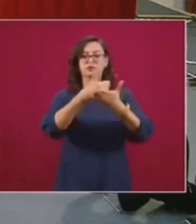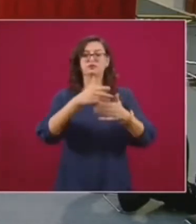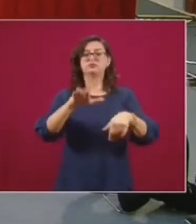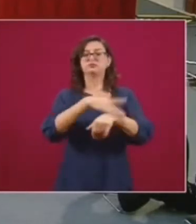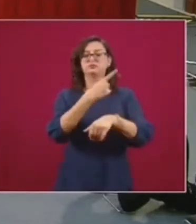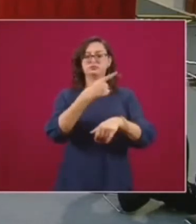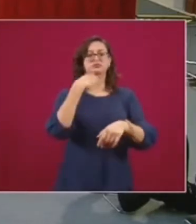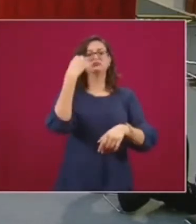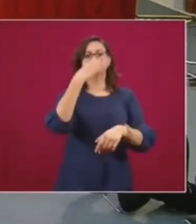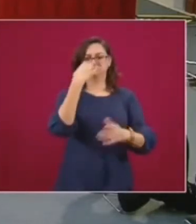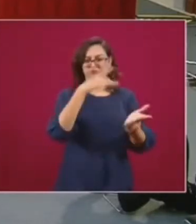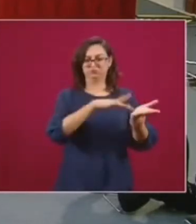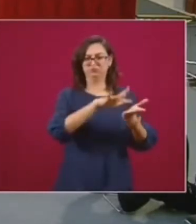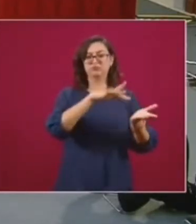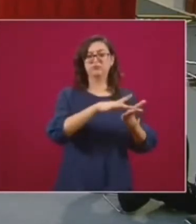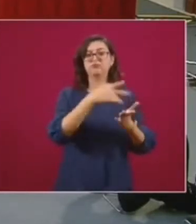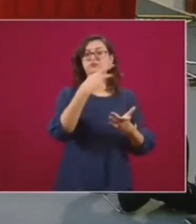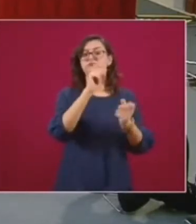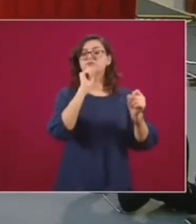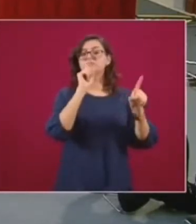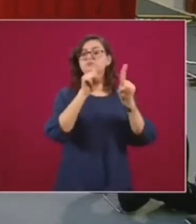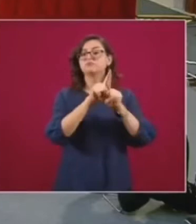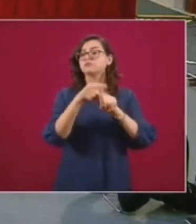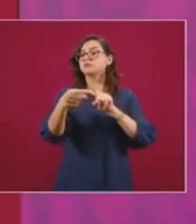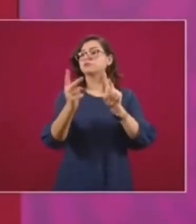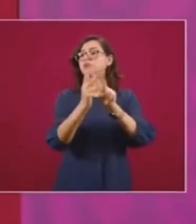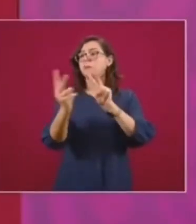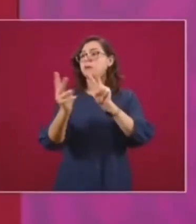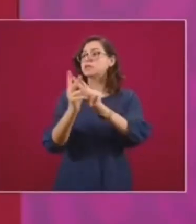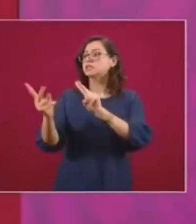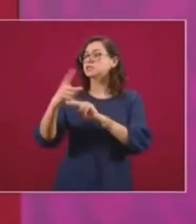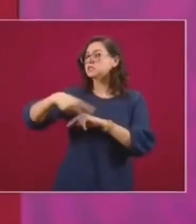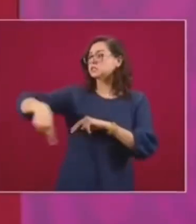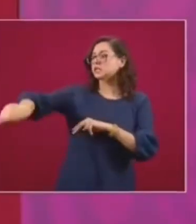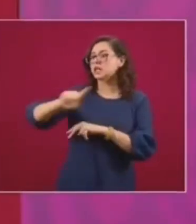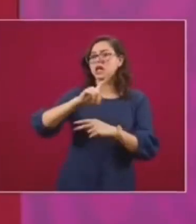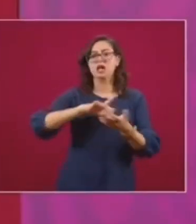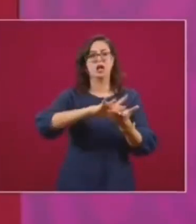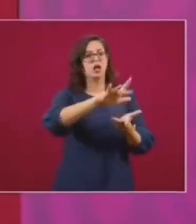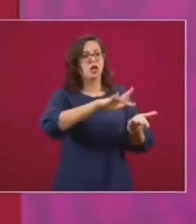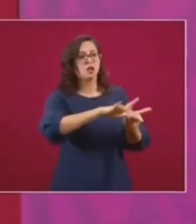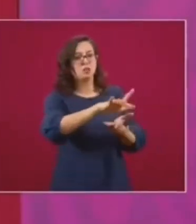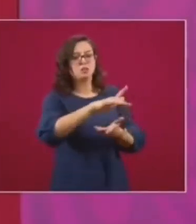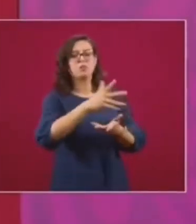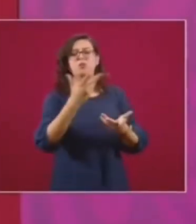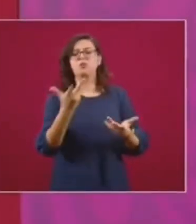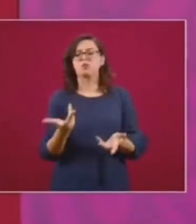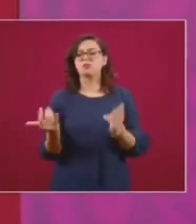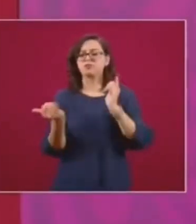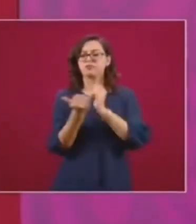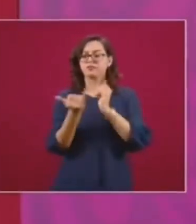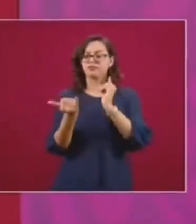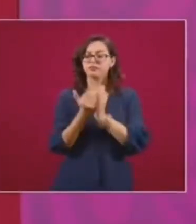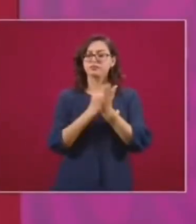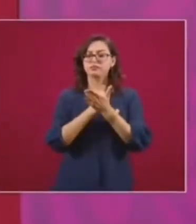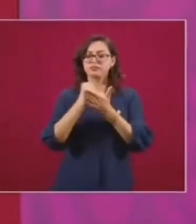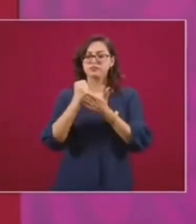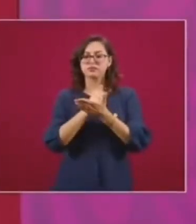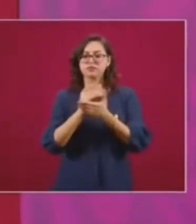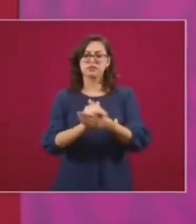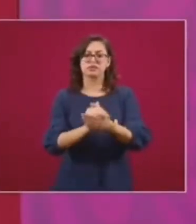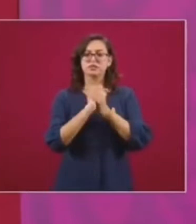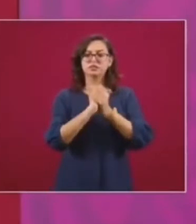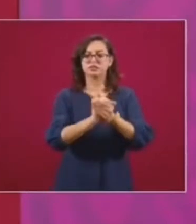las obras a trabajadores locales. O los créditos a la palabra, que activa pequeños negocios para la compra